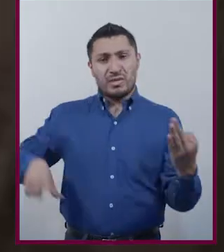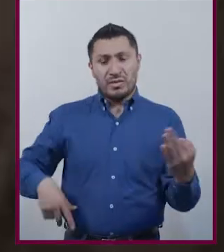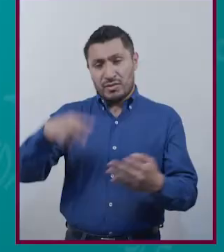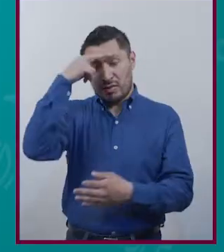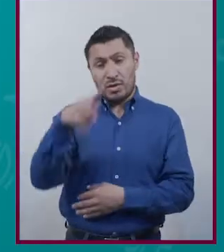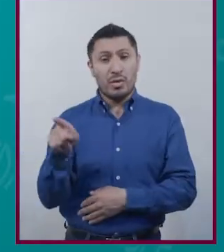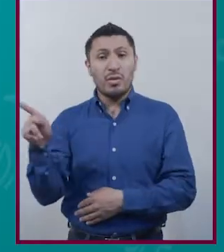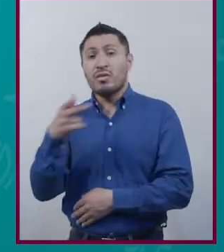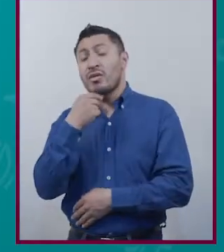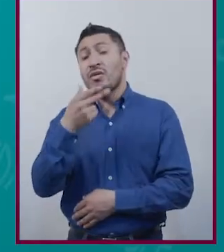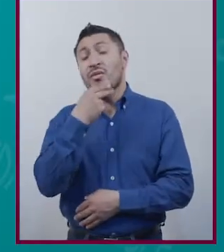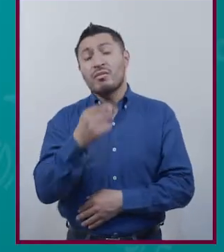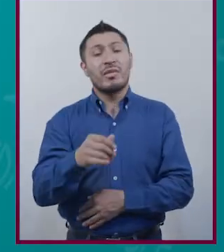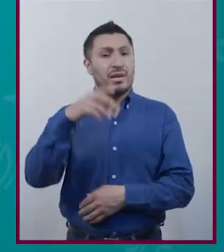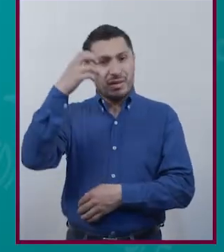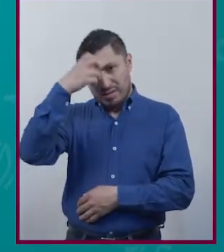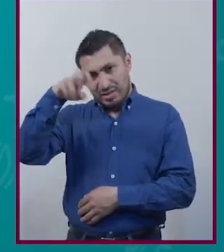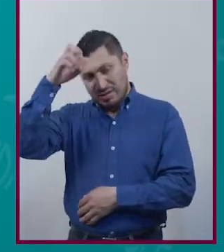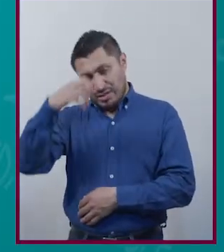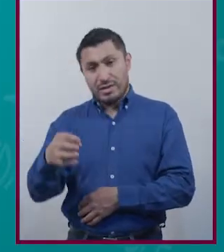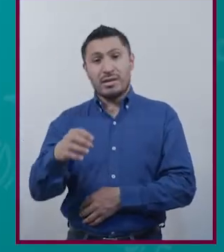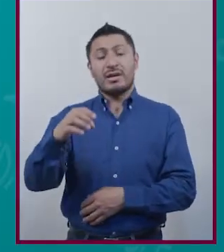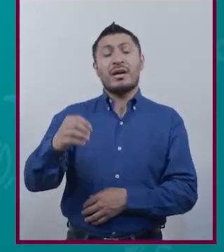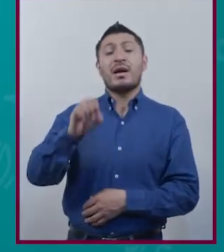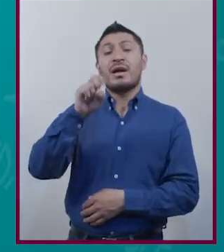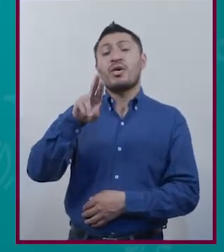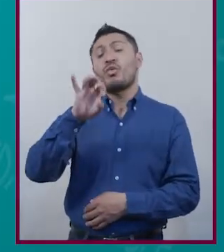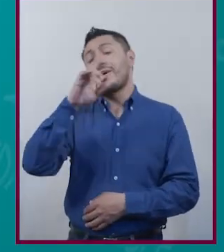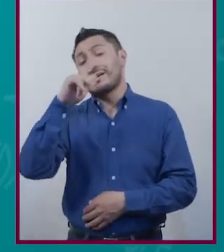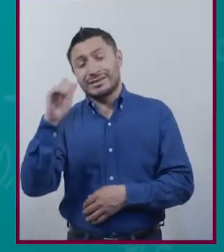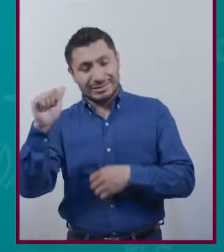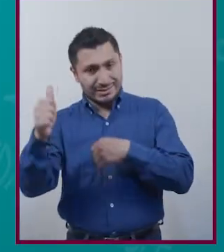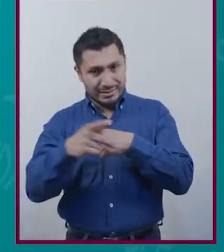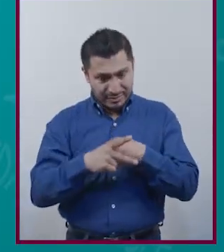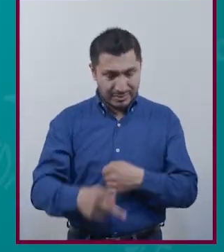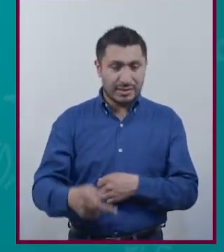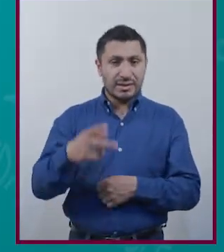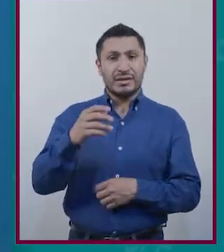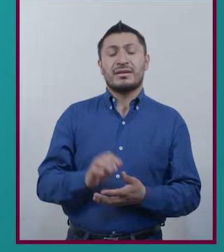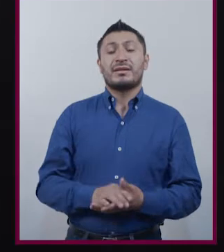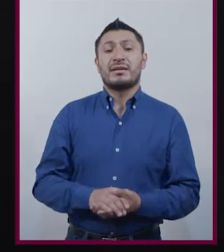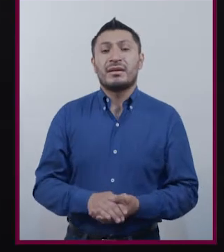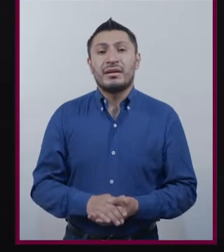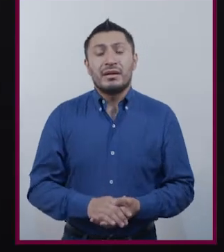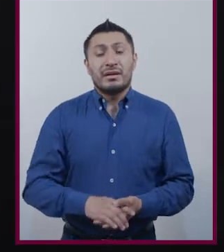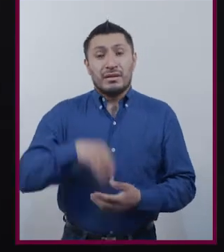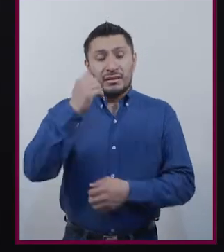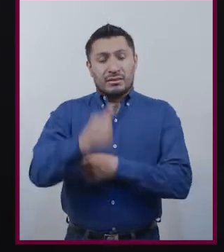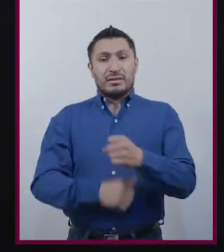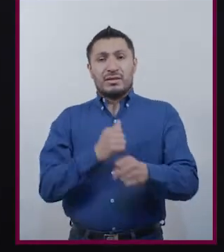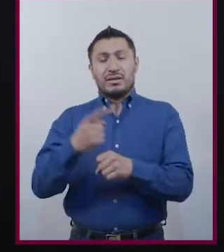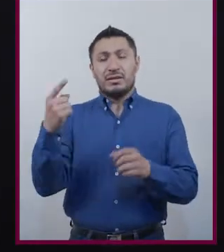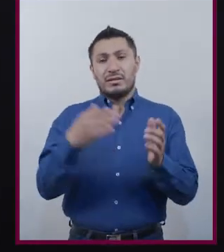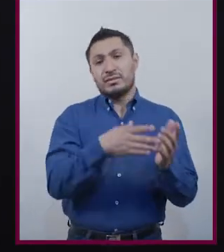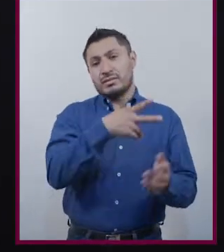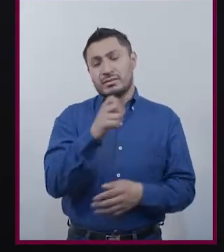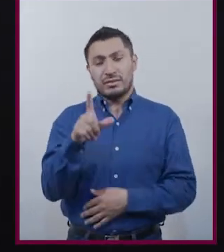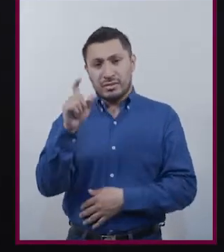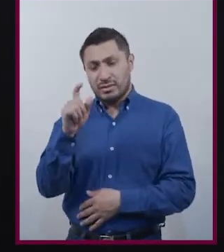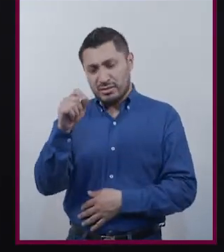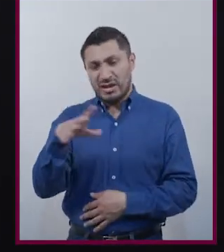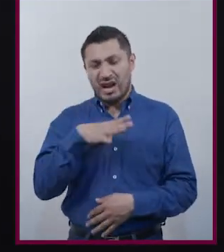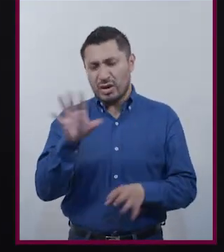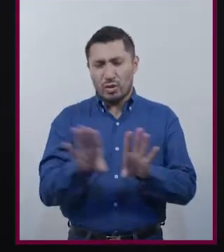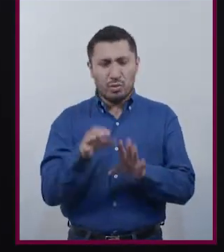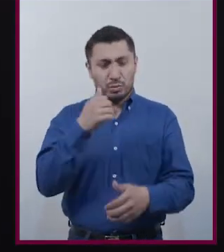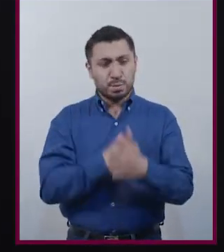un tal Thord Hallström, coronel sueco que militó en las fuerzas revolucionarias. Los años 20 ocurrieron entre algunos